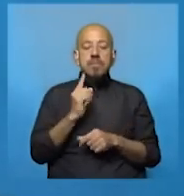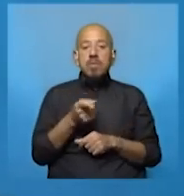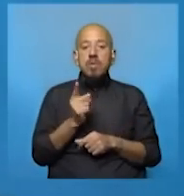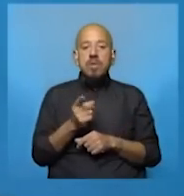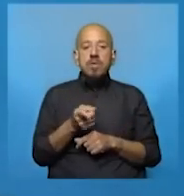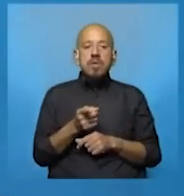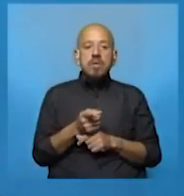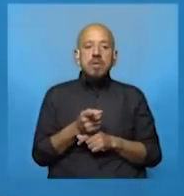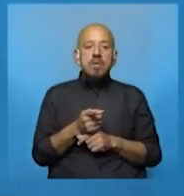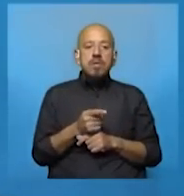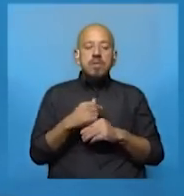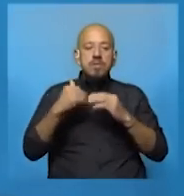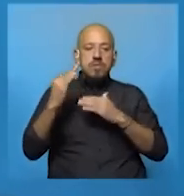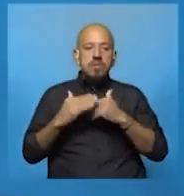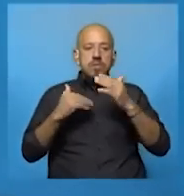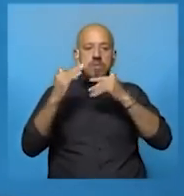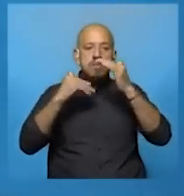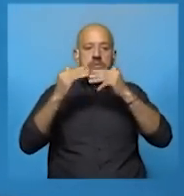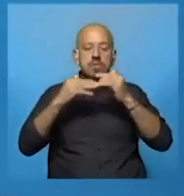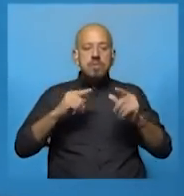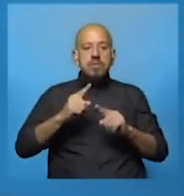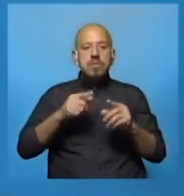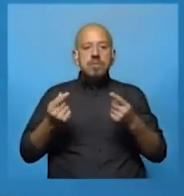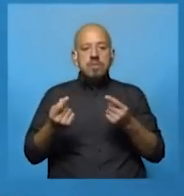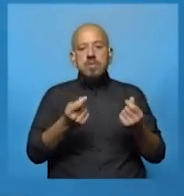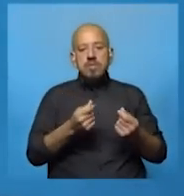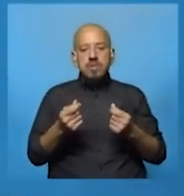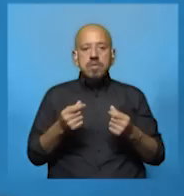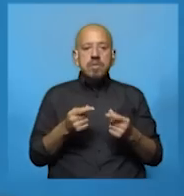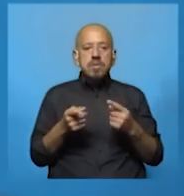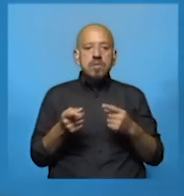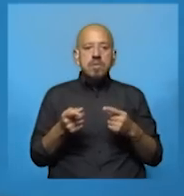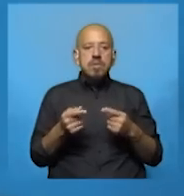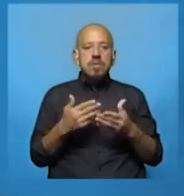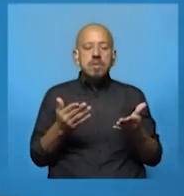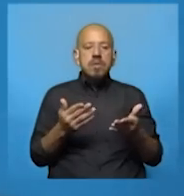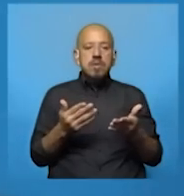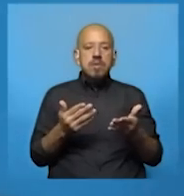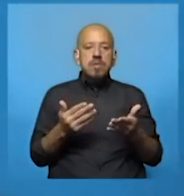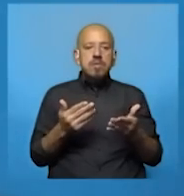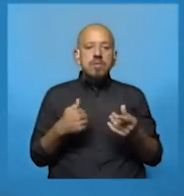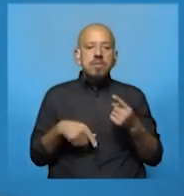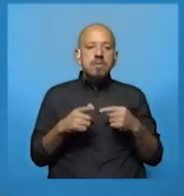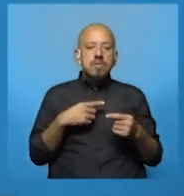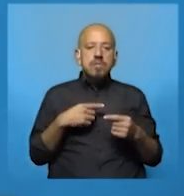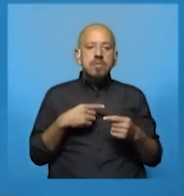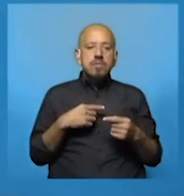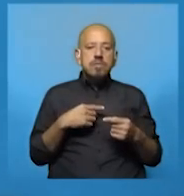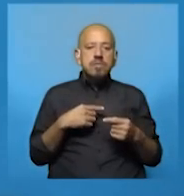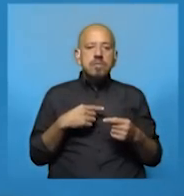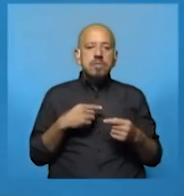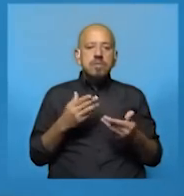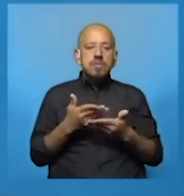en este caso para la construcción del sector no financiero sobre dineros que entran en este caso al país una inversión